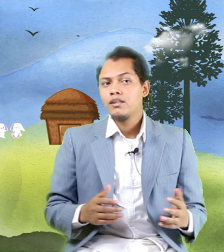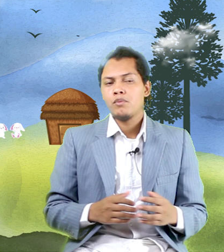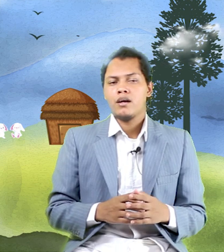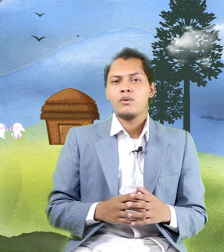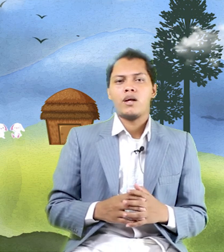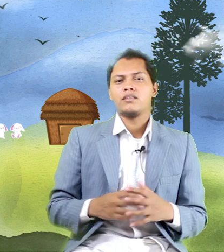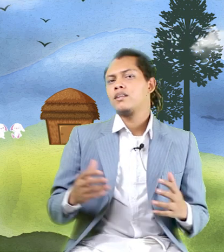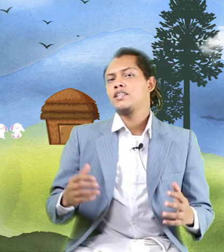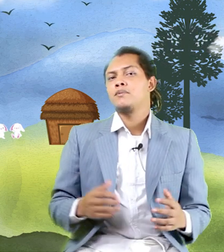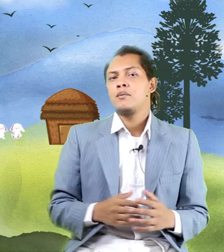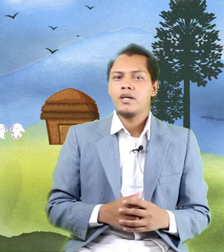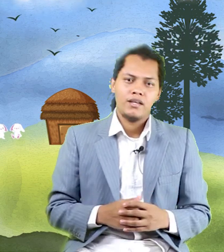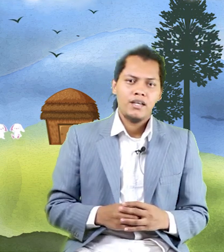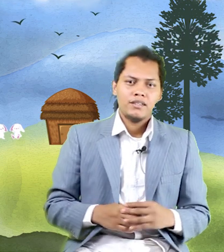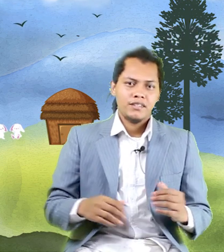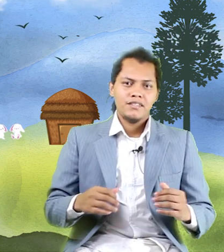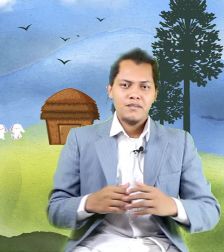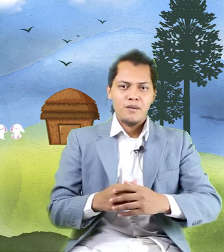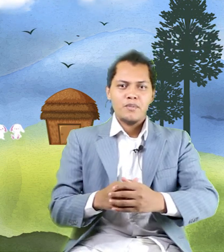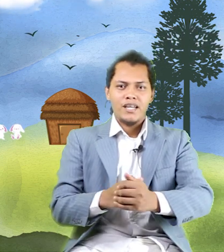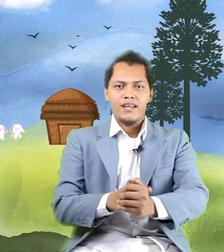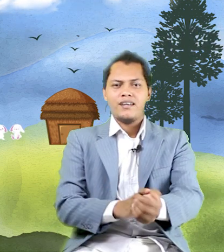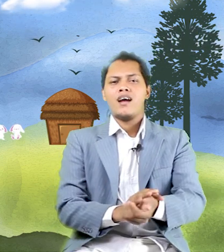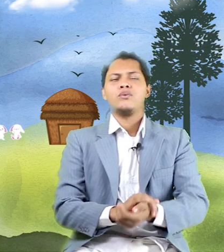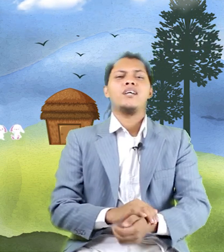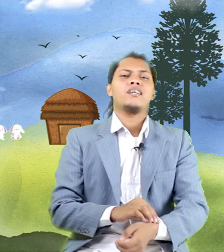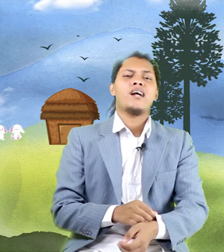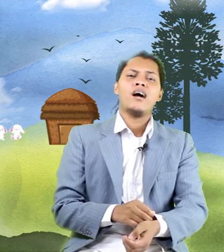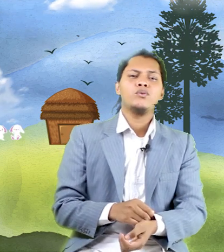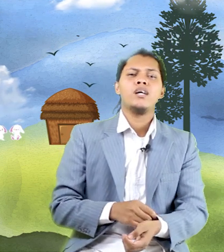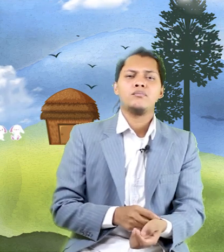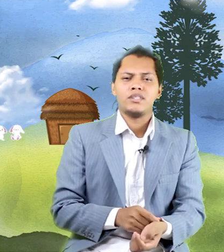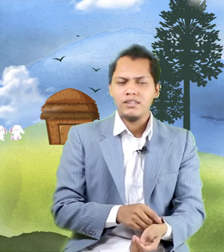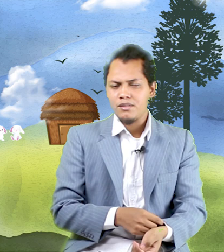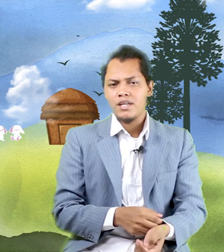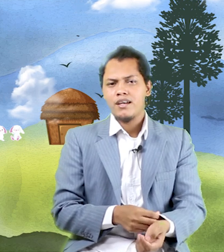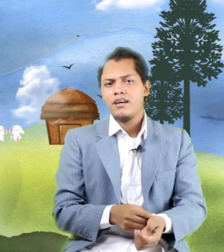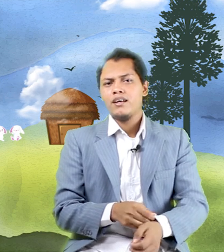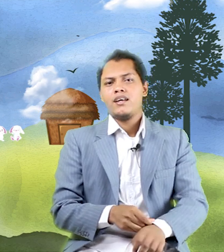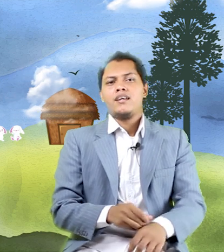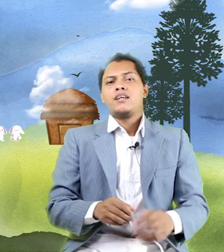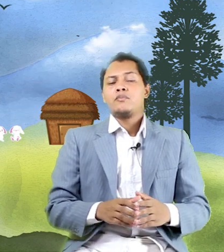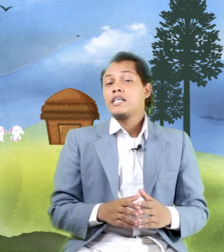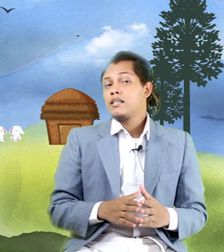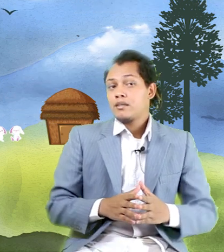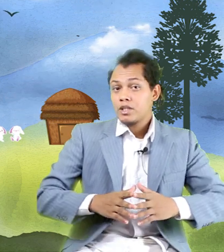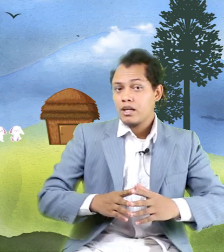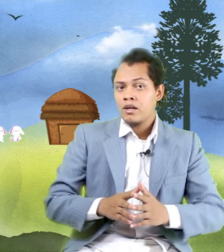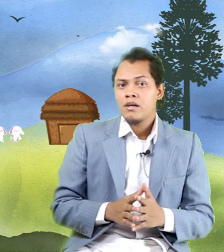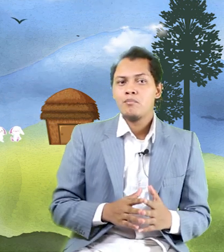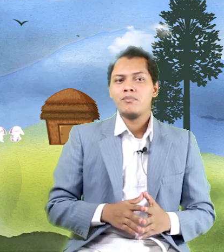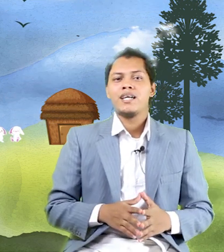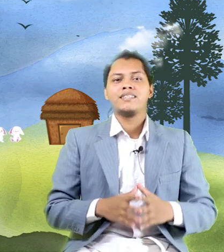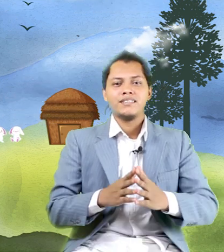baraman. Makabiwalan tahtitibamra, tahtitibambila, aw yaika, ulan man, limi aika. Mayrin nan